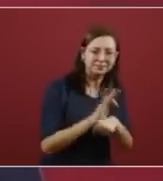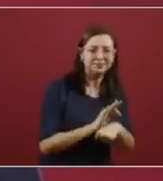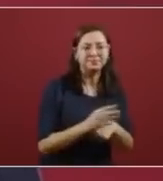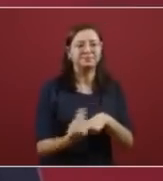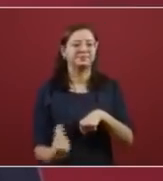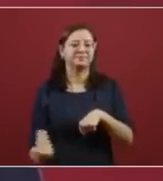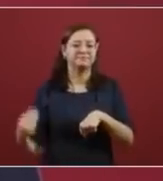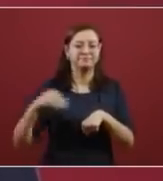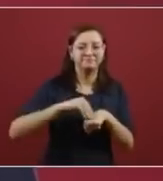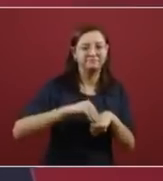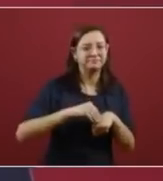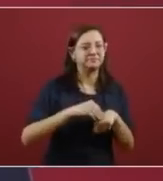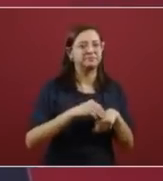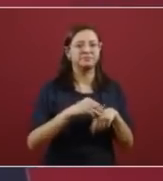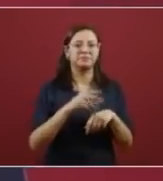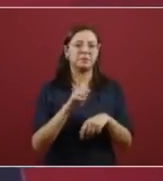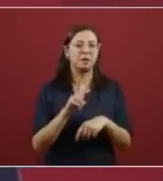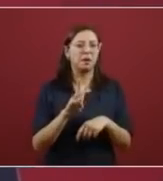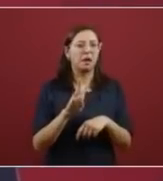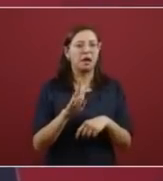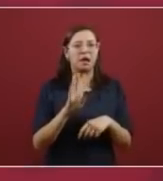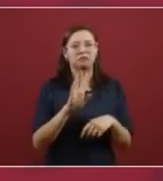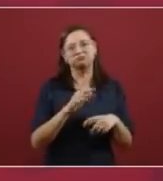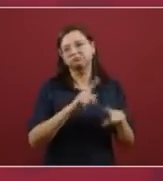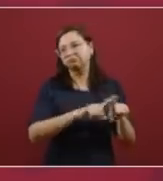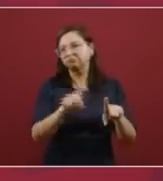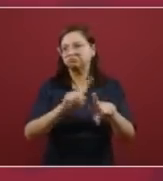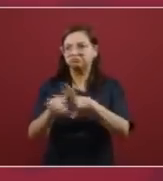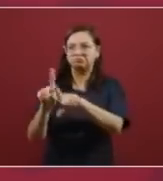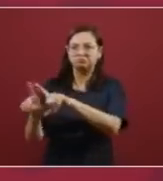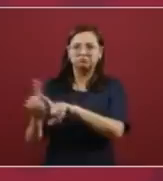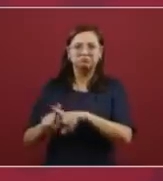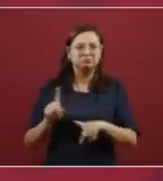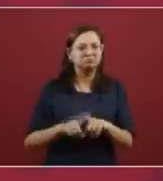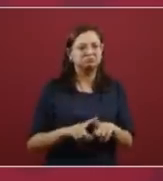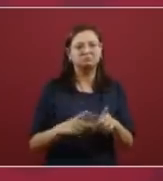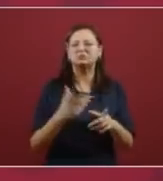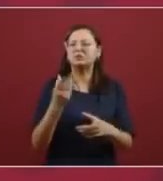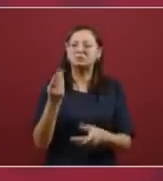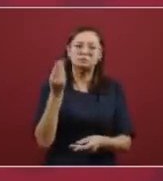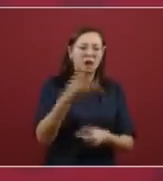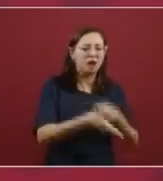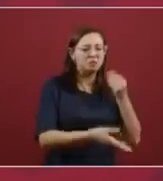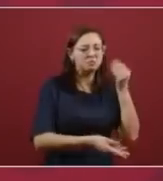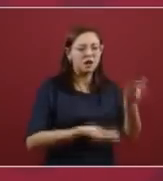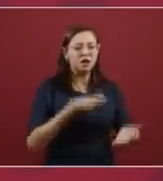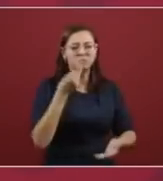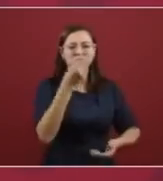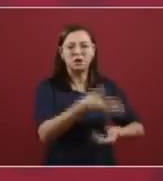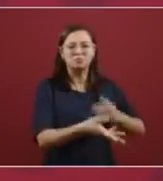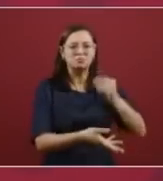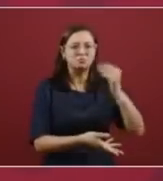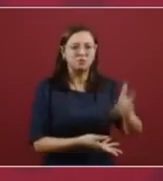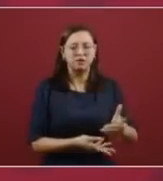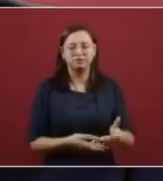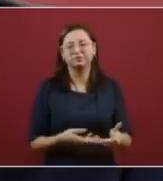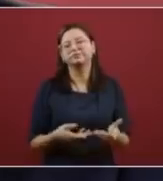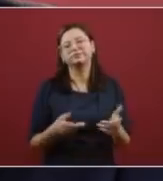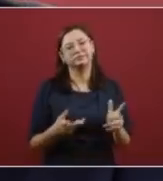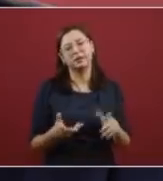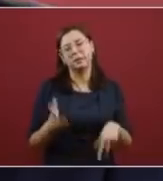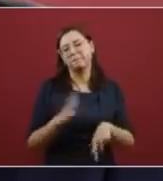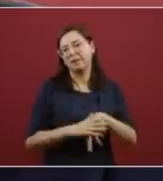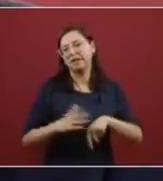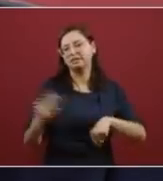habían otro tipo de prestaciones, no se consolidaba el ingreso de